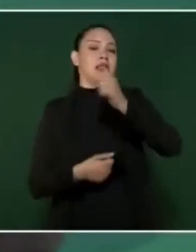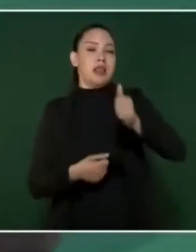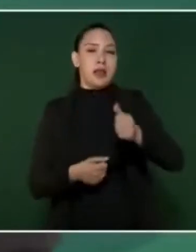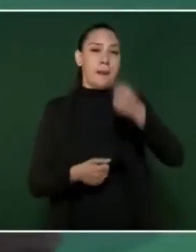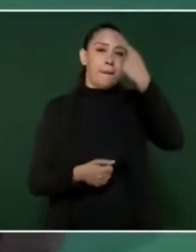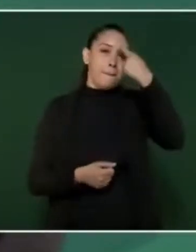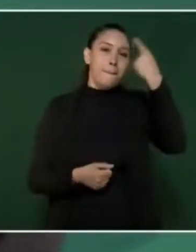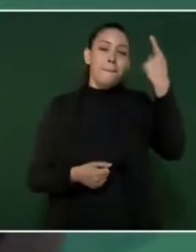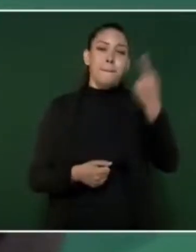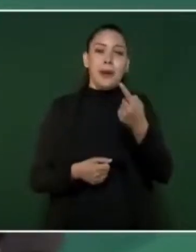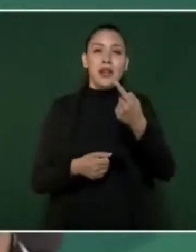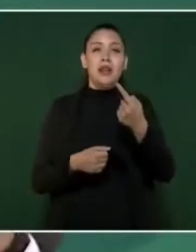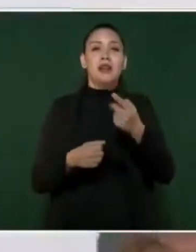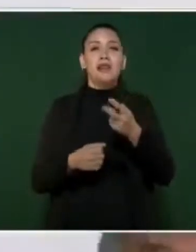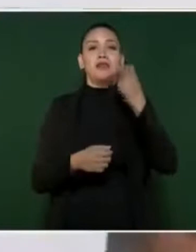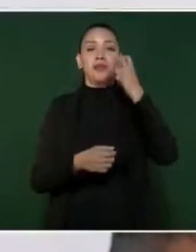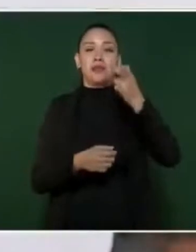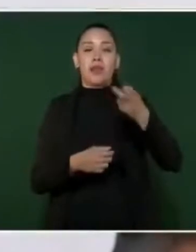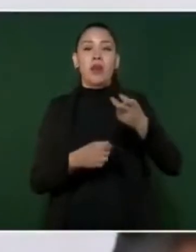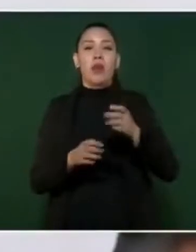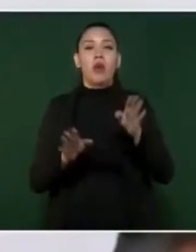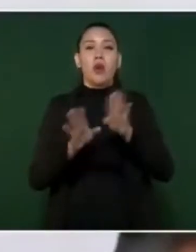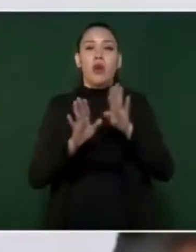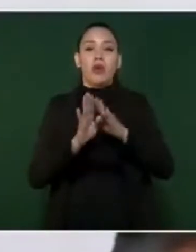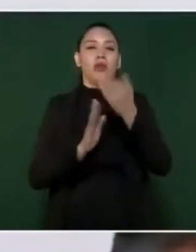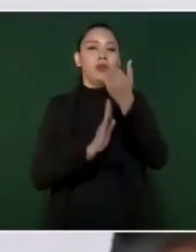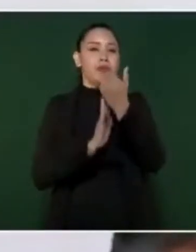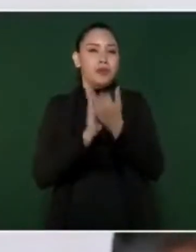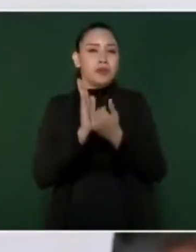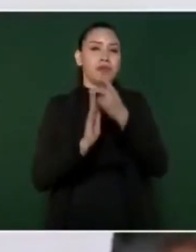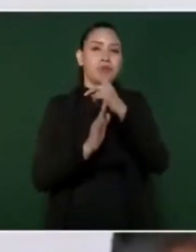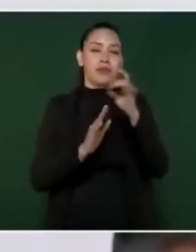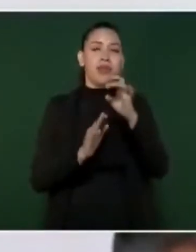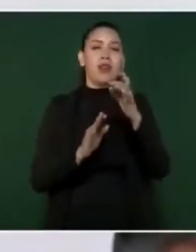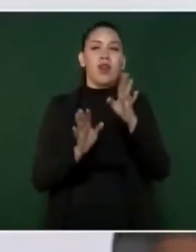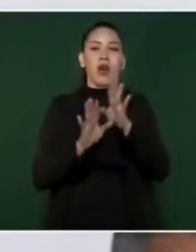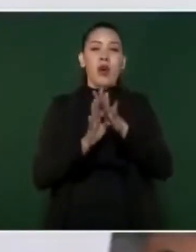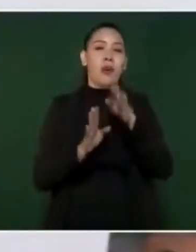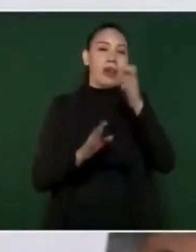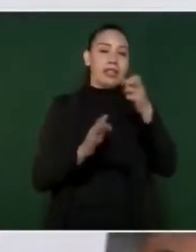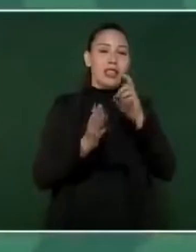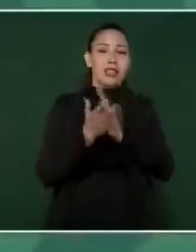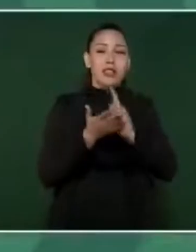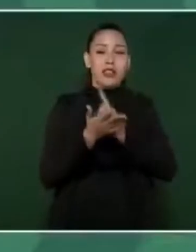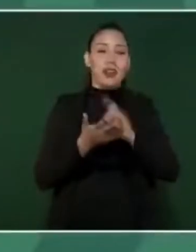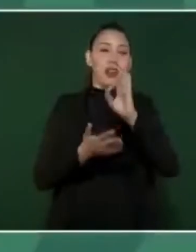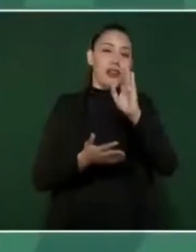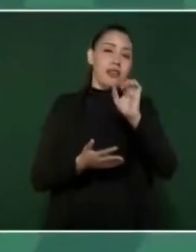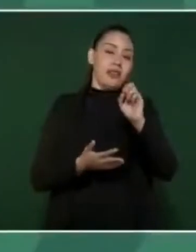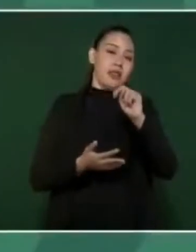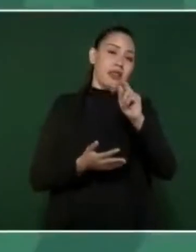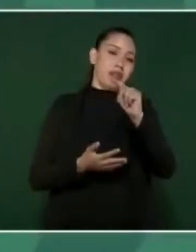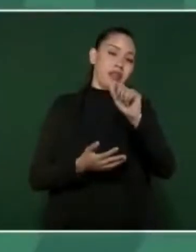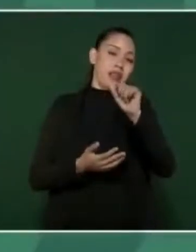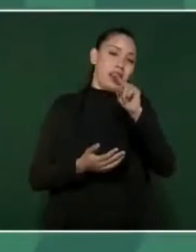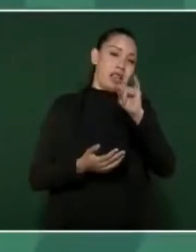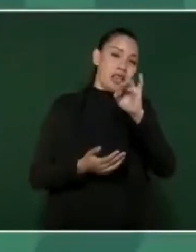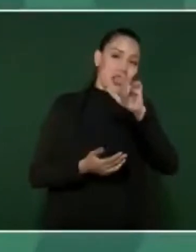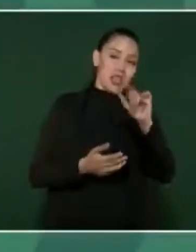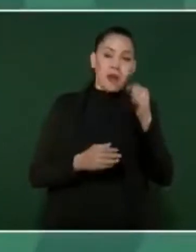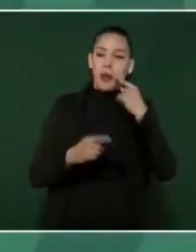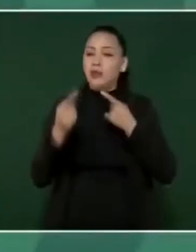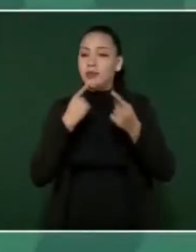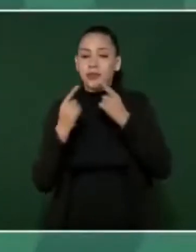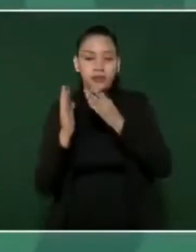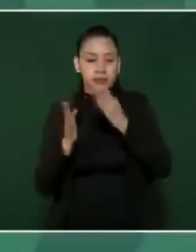y expansión del consumo de fentanilo y otras drogas sintéticas o de otro tipo. Por primera vez también se acordó hacer una campaña binacional a gran